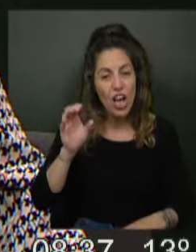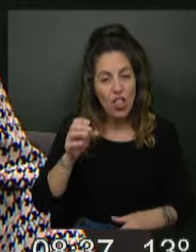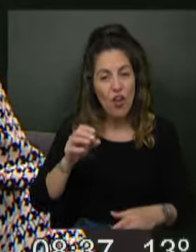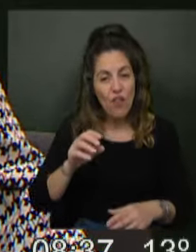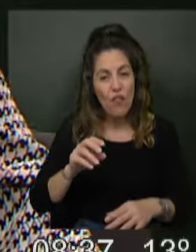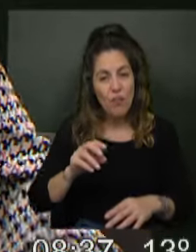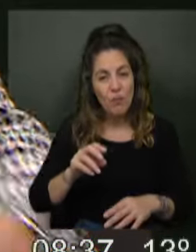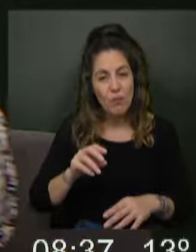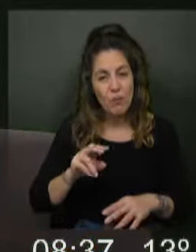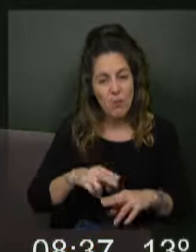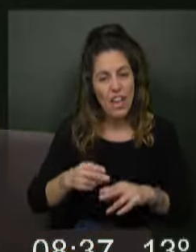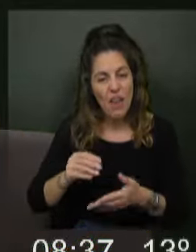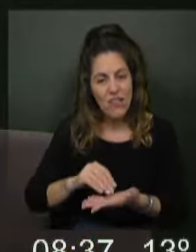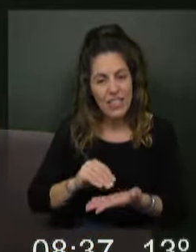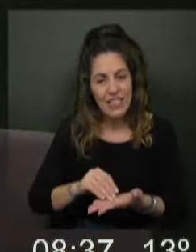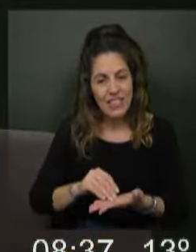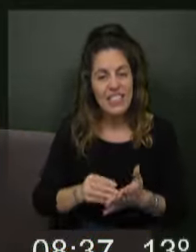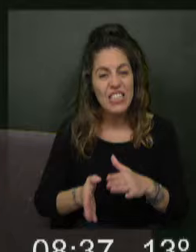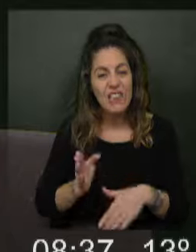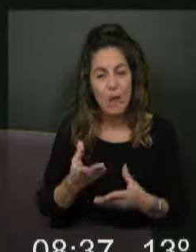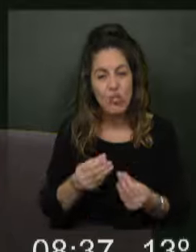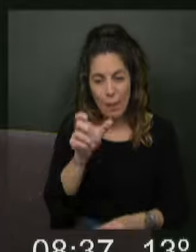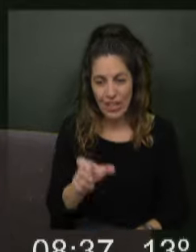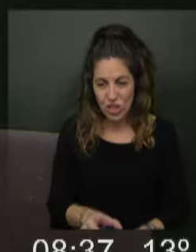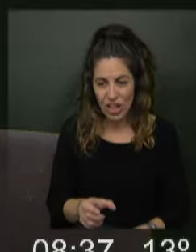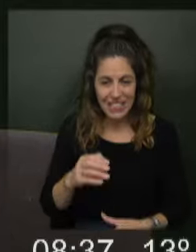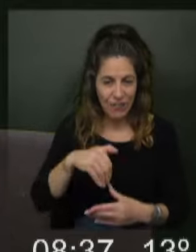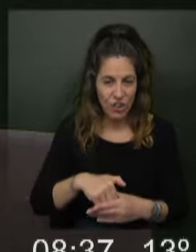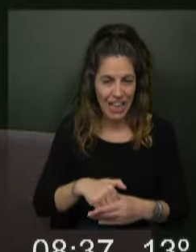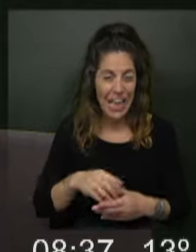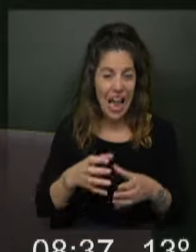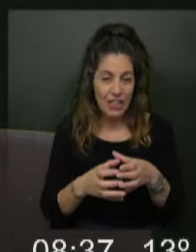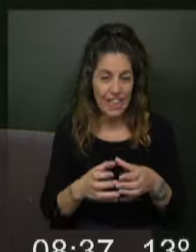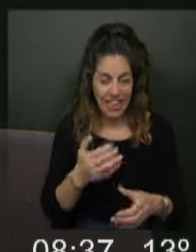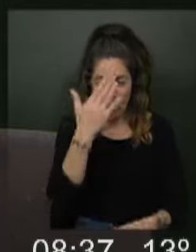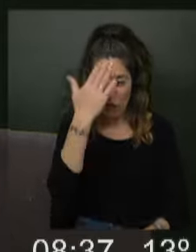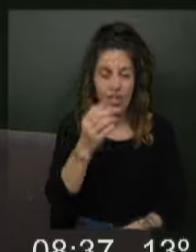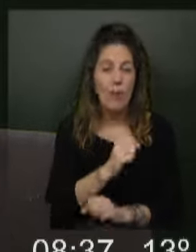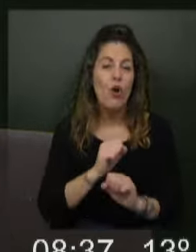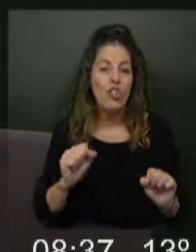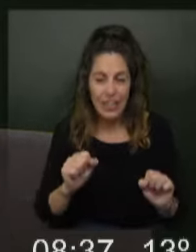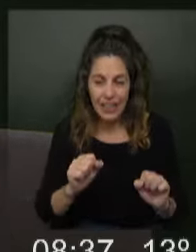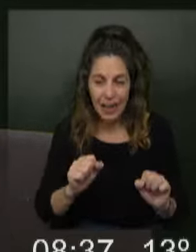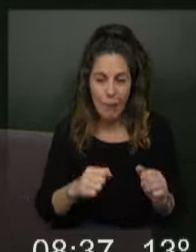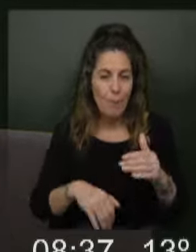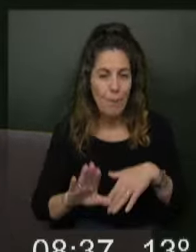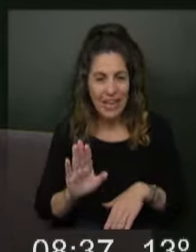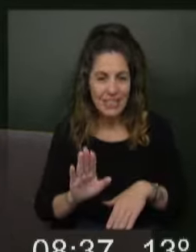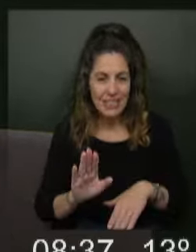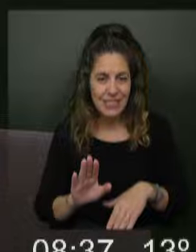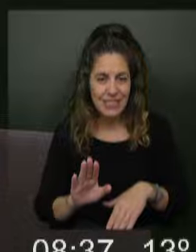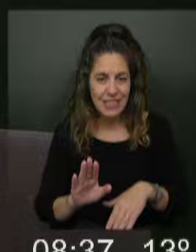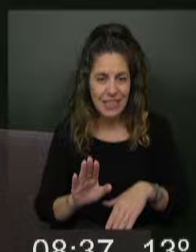si va mucha gente a votar en la internas por el frente amplio eh Podría tener Eh bueno más preminencia